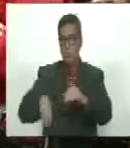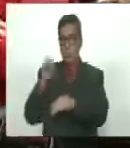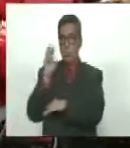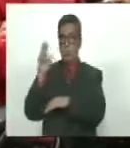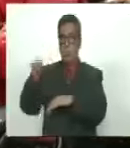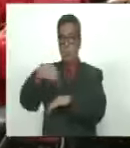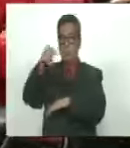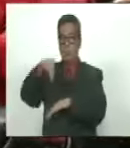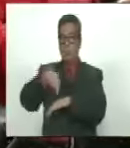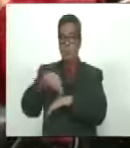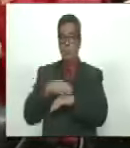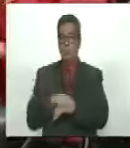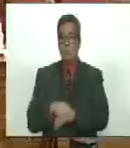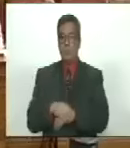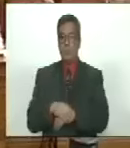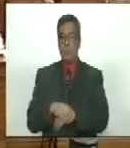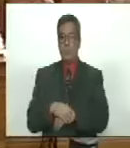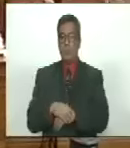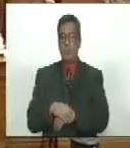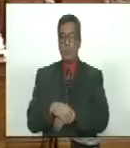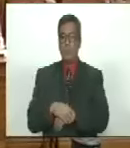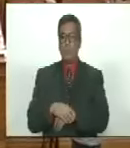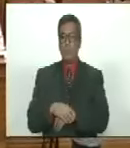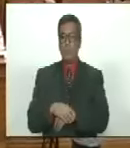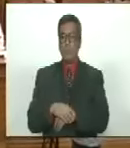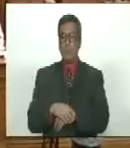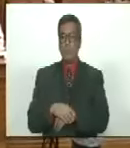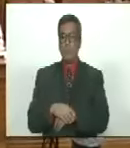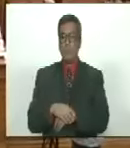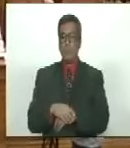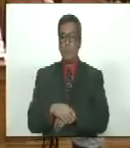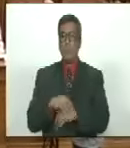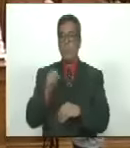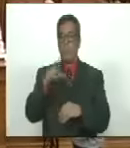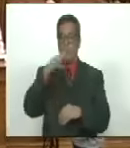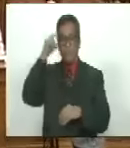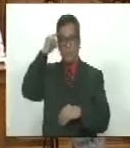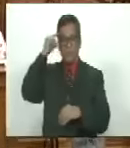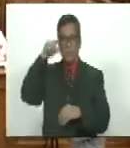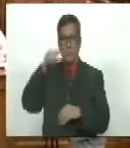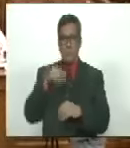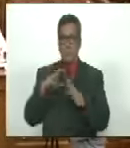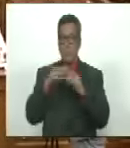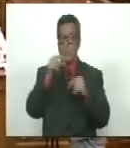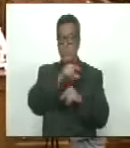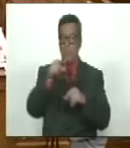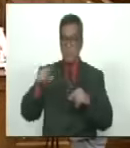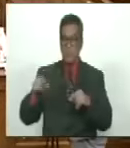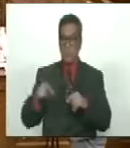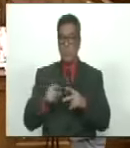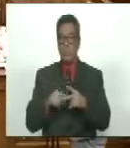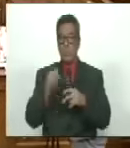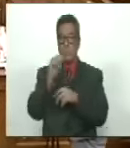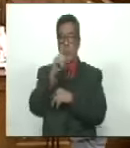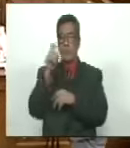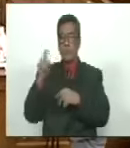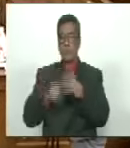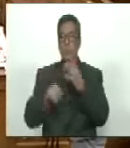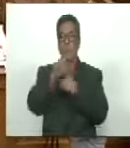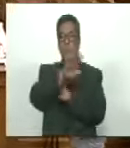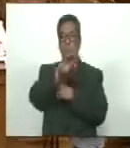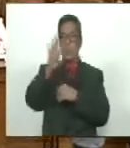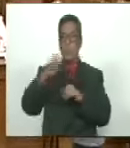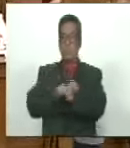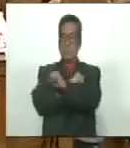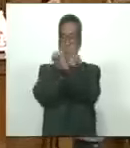Asamblea Nacional. Sí, buenos días, a todas y a todos. Son las